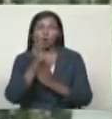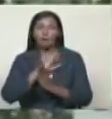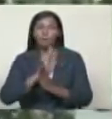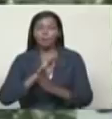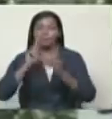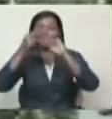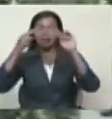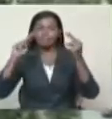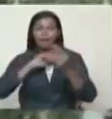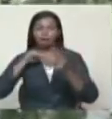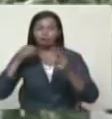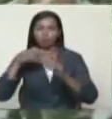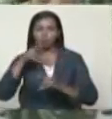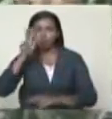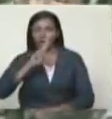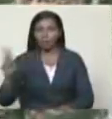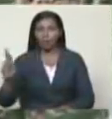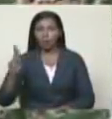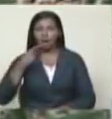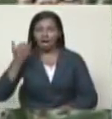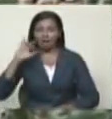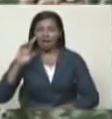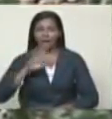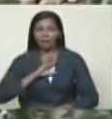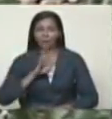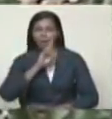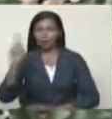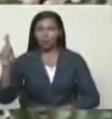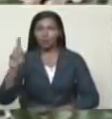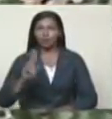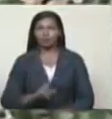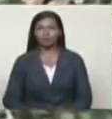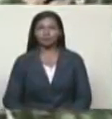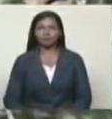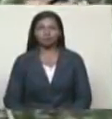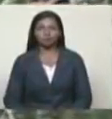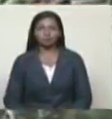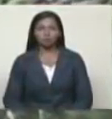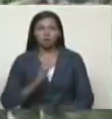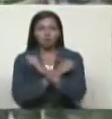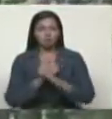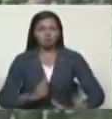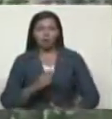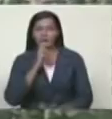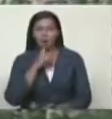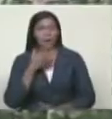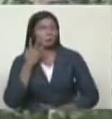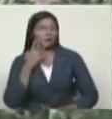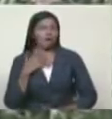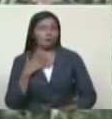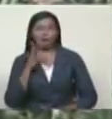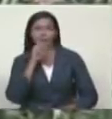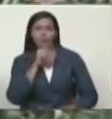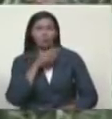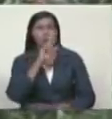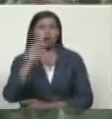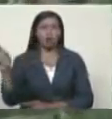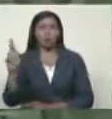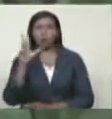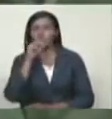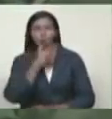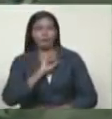de la República, de la existencia de la República. Sin Fuerza Armada Nacional Bolivariana no hay República, no hay